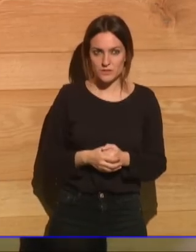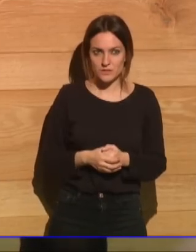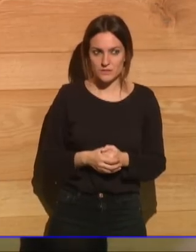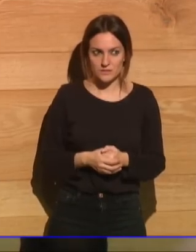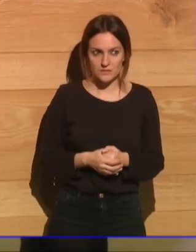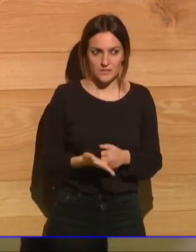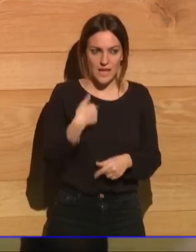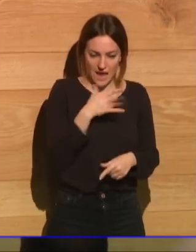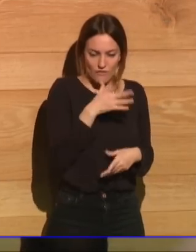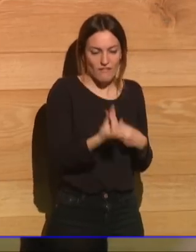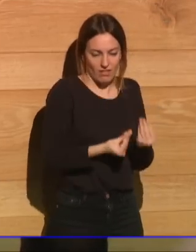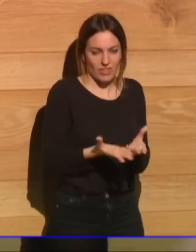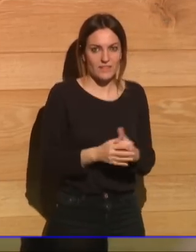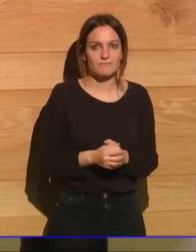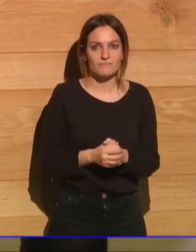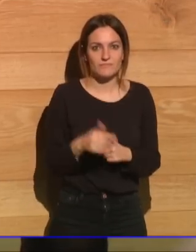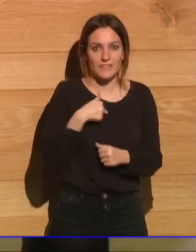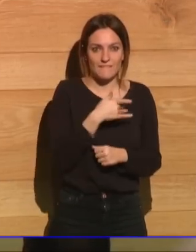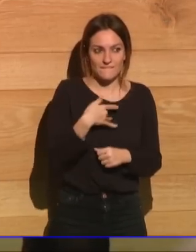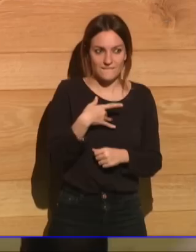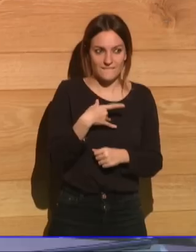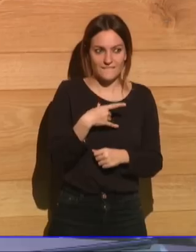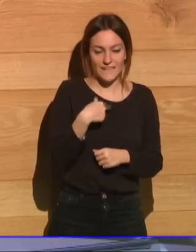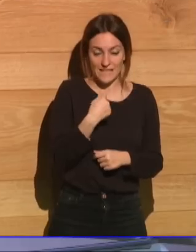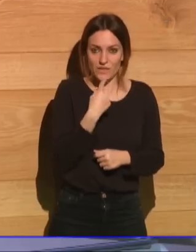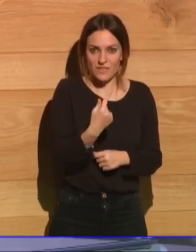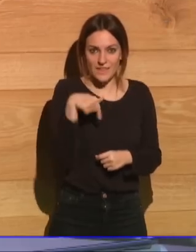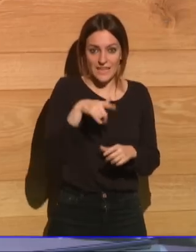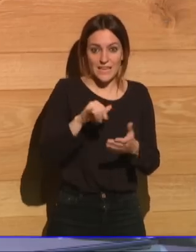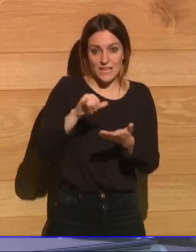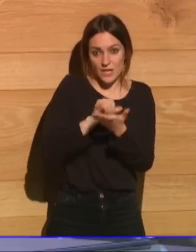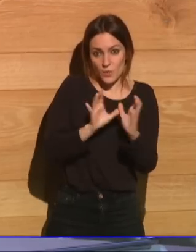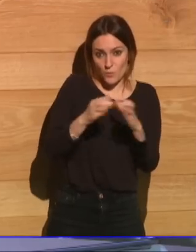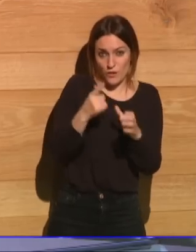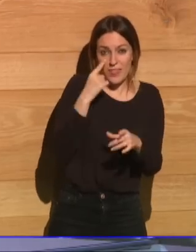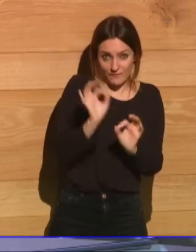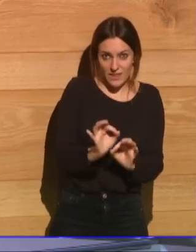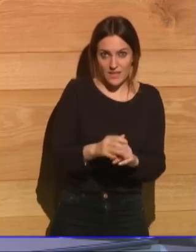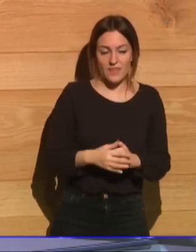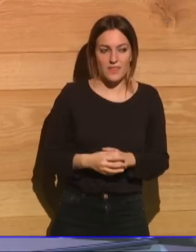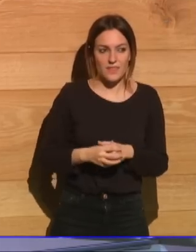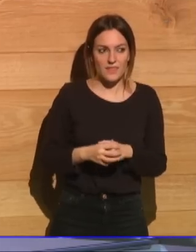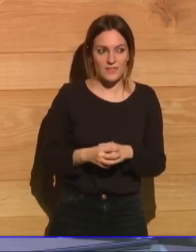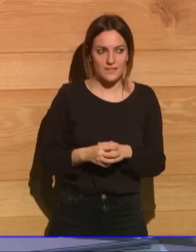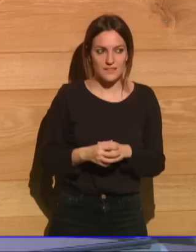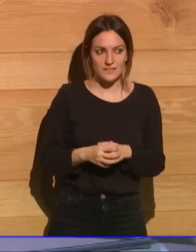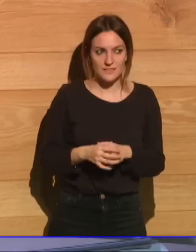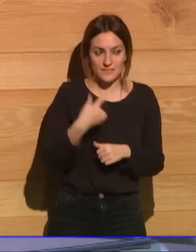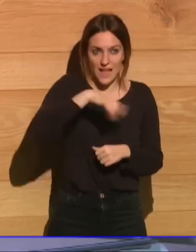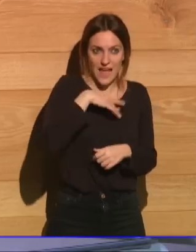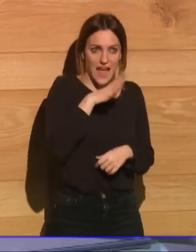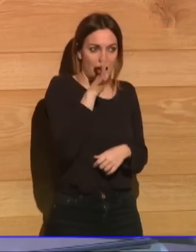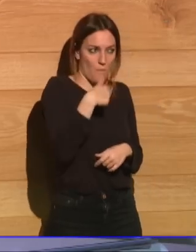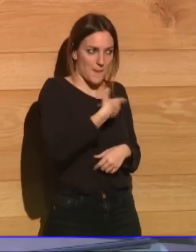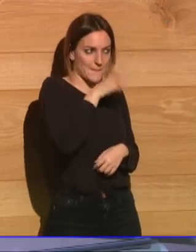lo voy a hacer. Quiero recordar que en el chat de verdad, A mí no me va a salpicar. En el chat de Mira, verdad, me estoy tomando un poquito en de un agua.